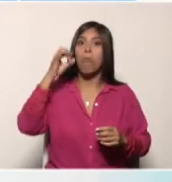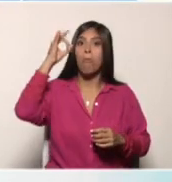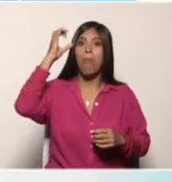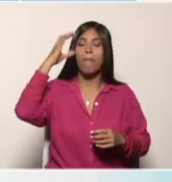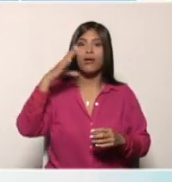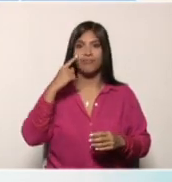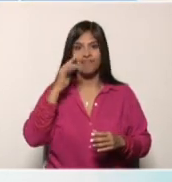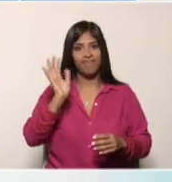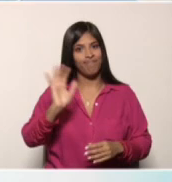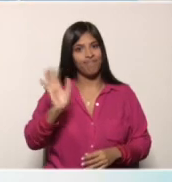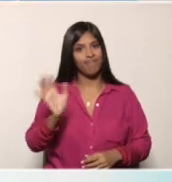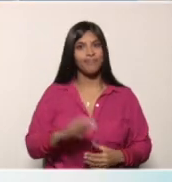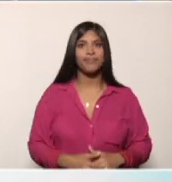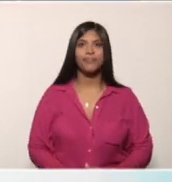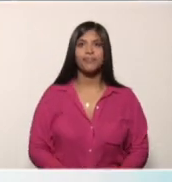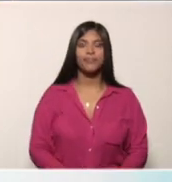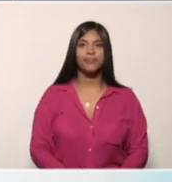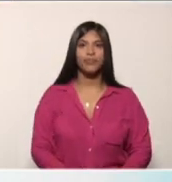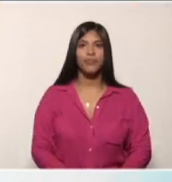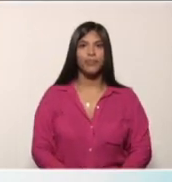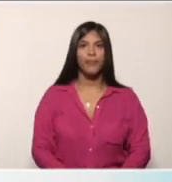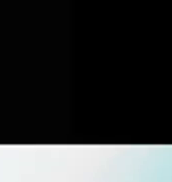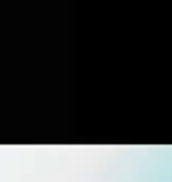historias. ¡Chao, chao! ¡Chao!